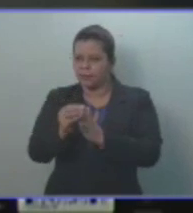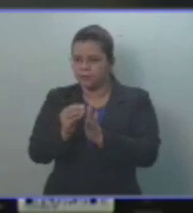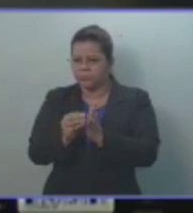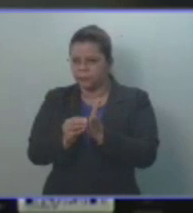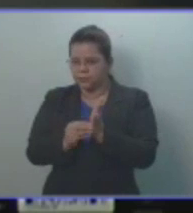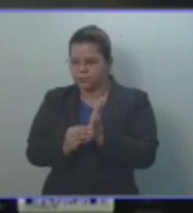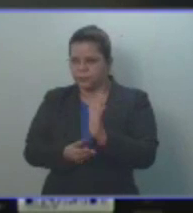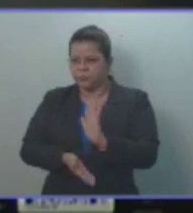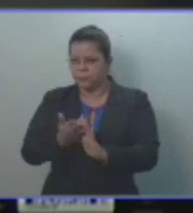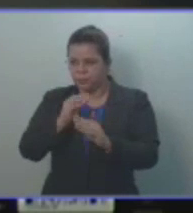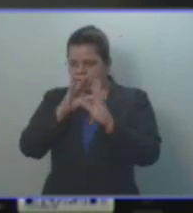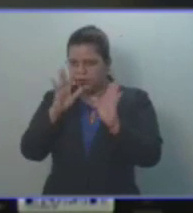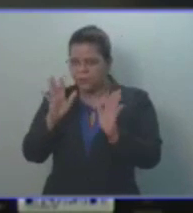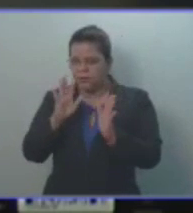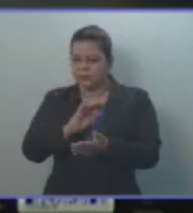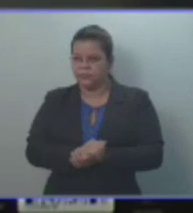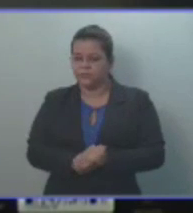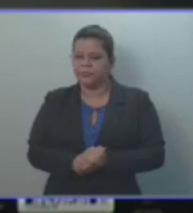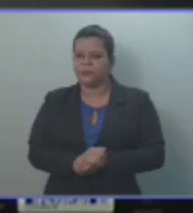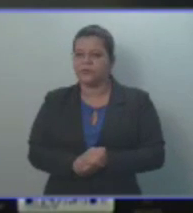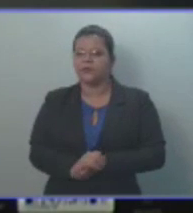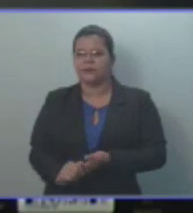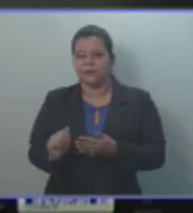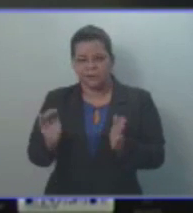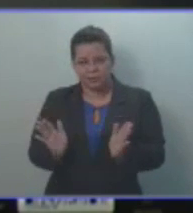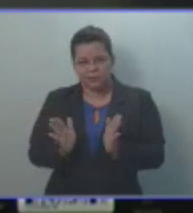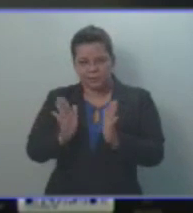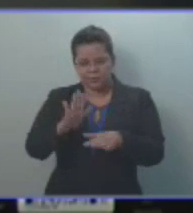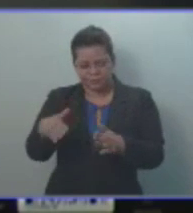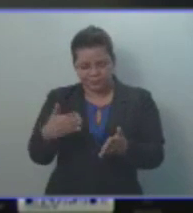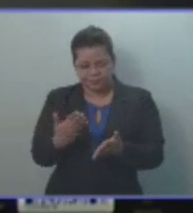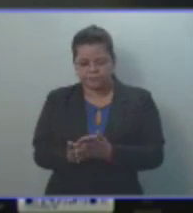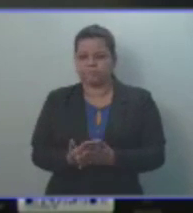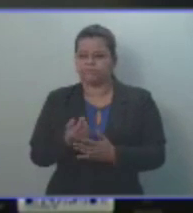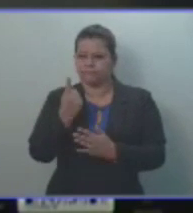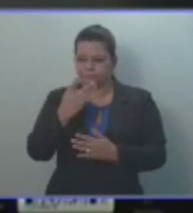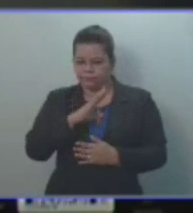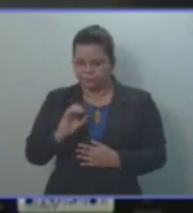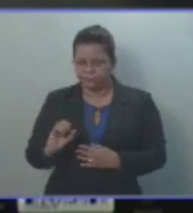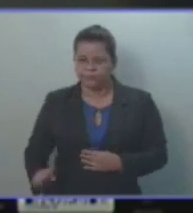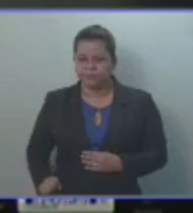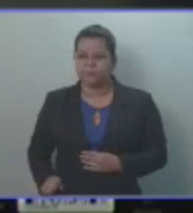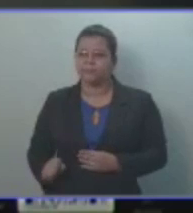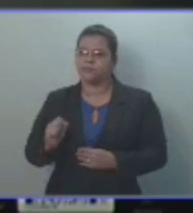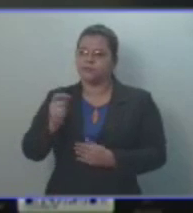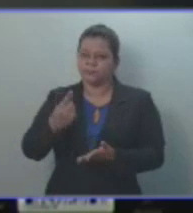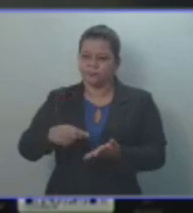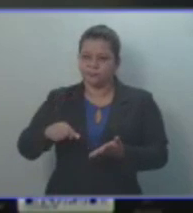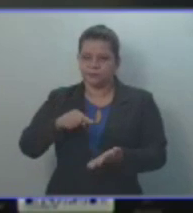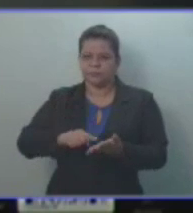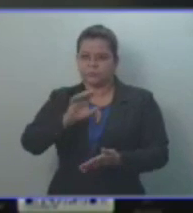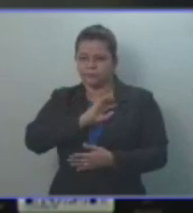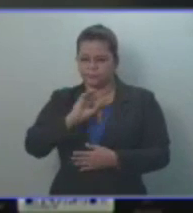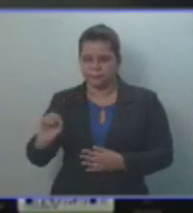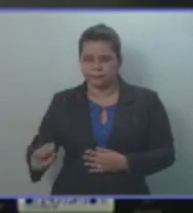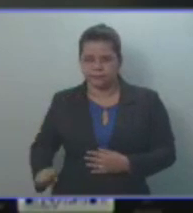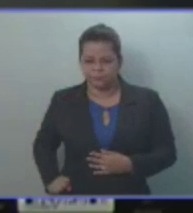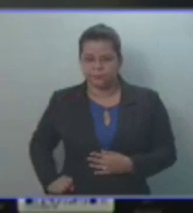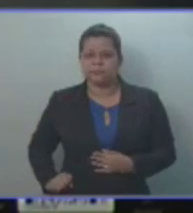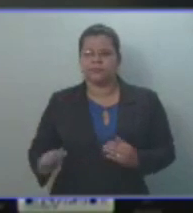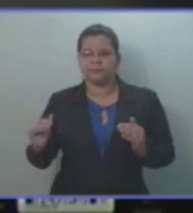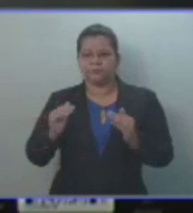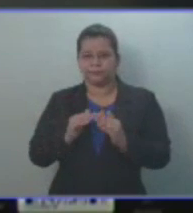Contiene también y estimula inversión de salvadoreños, de capital salvadoreño y de